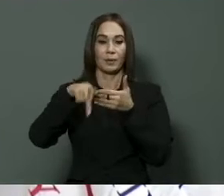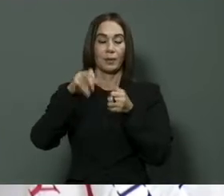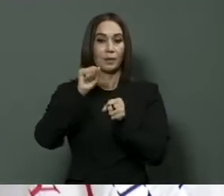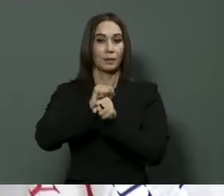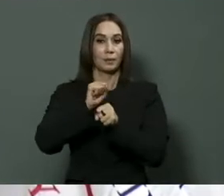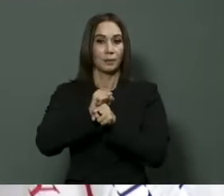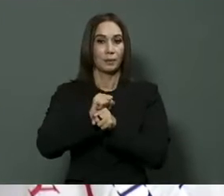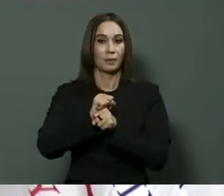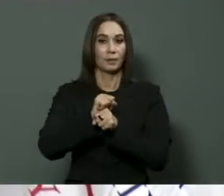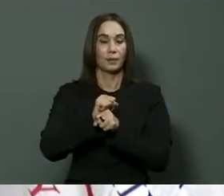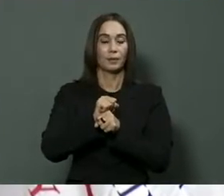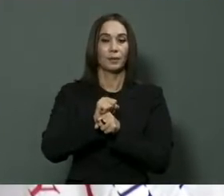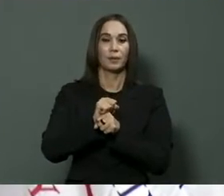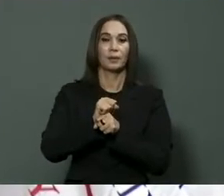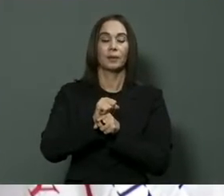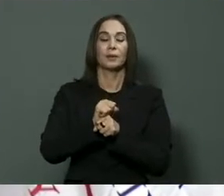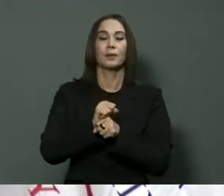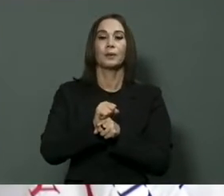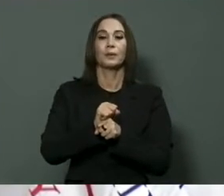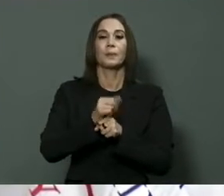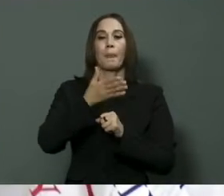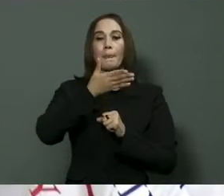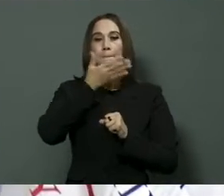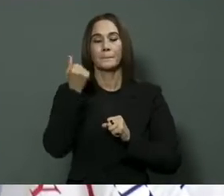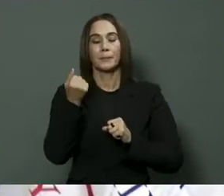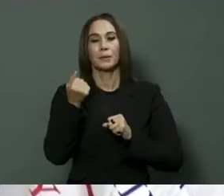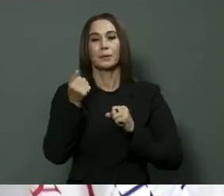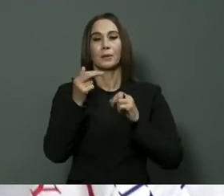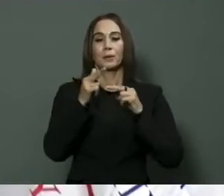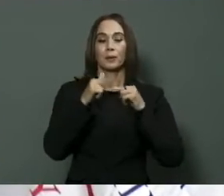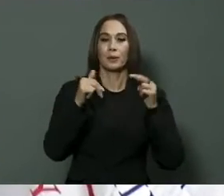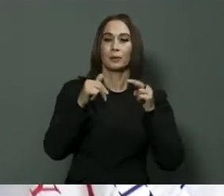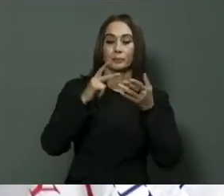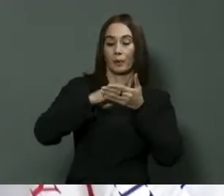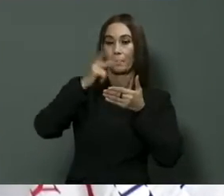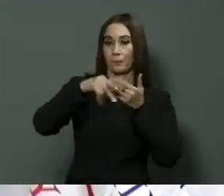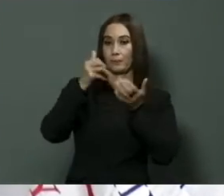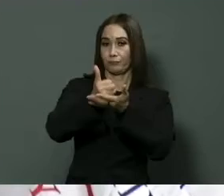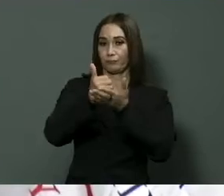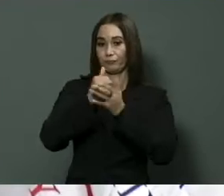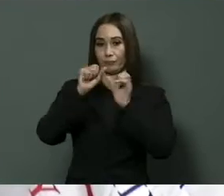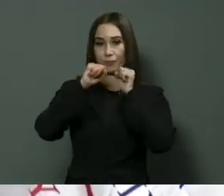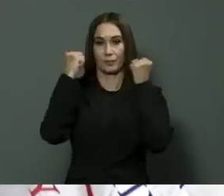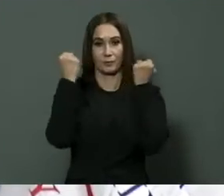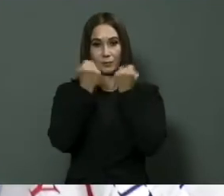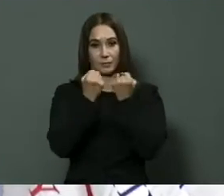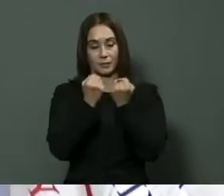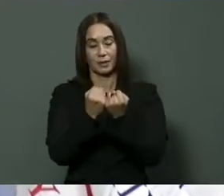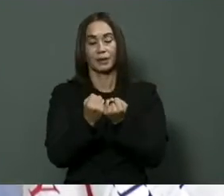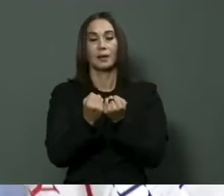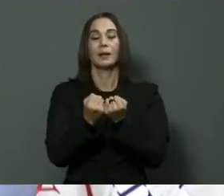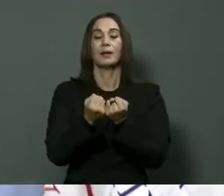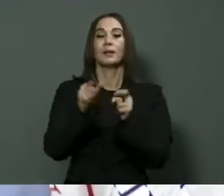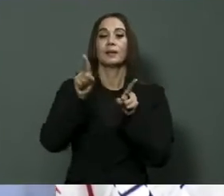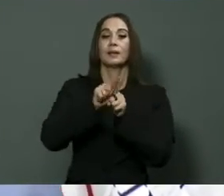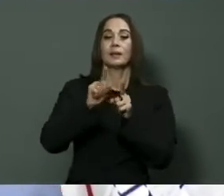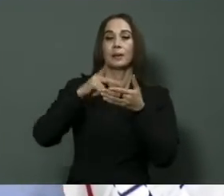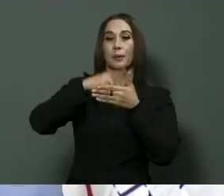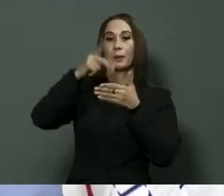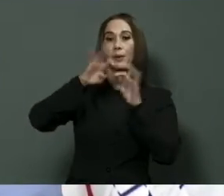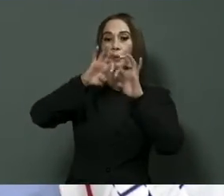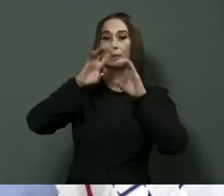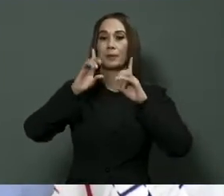obras, mejoras, reparaciones, programas de ayudas sociales y programas